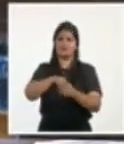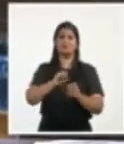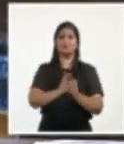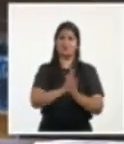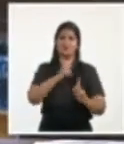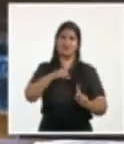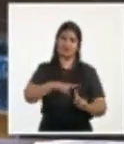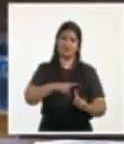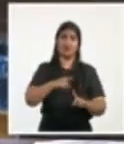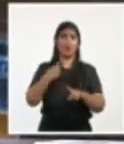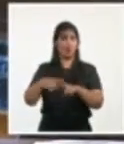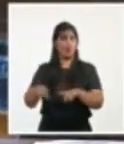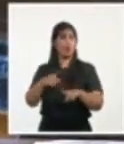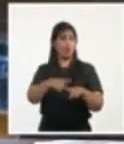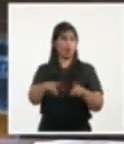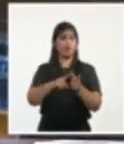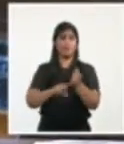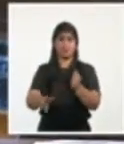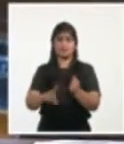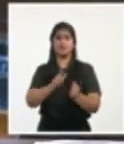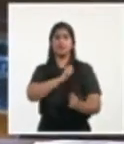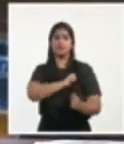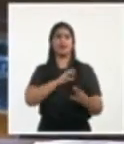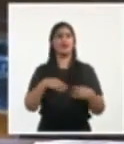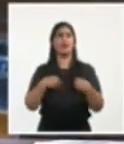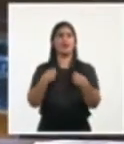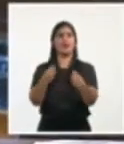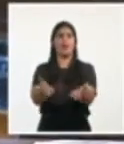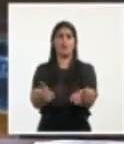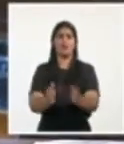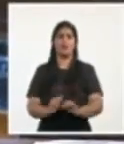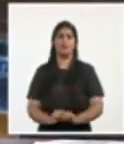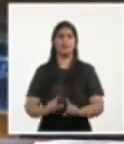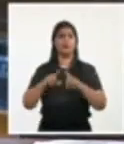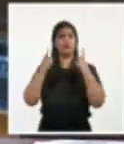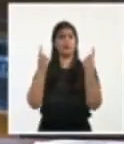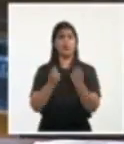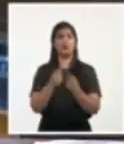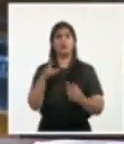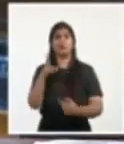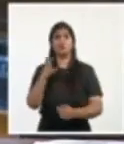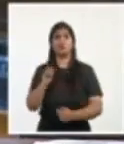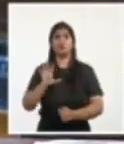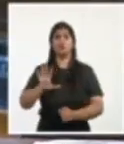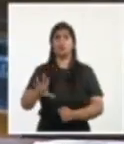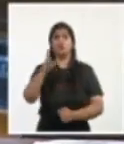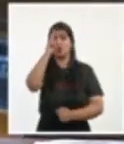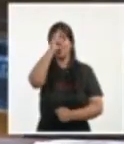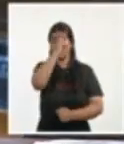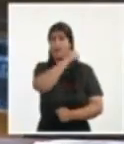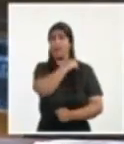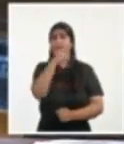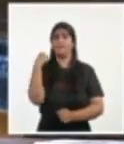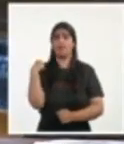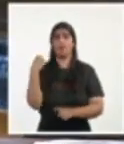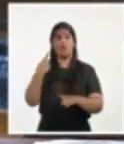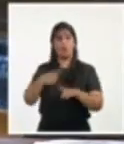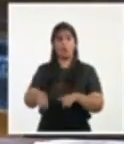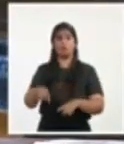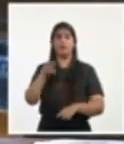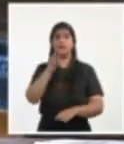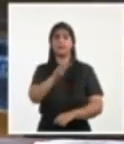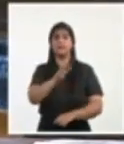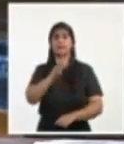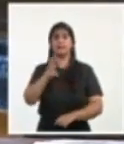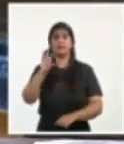ya se han incorporado hasta el momento 205 médicos y 330 enfermeras procedentes de otras provincias del país y